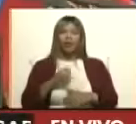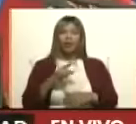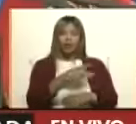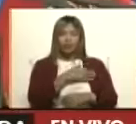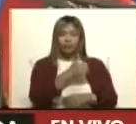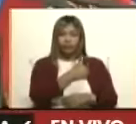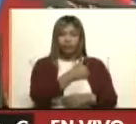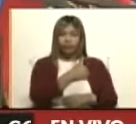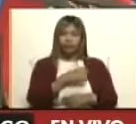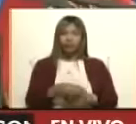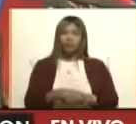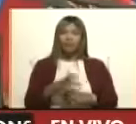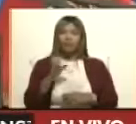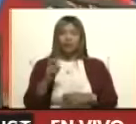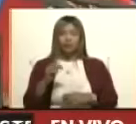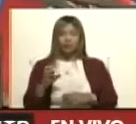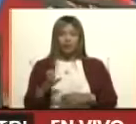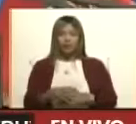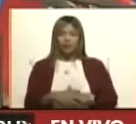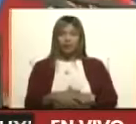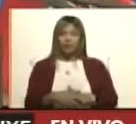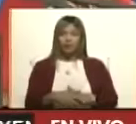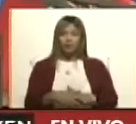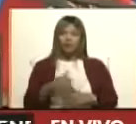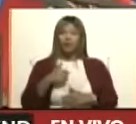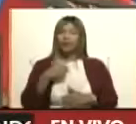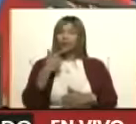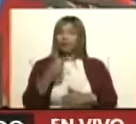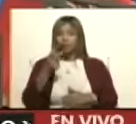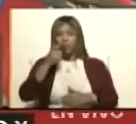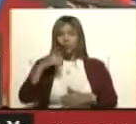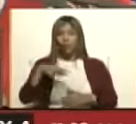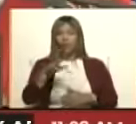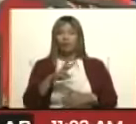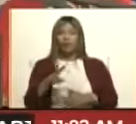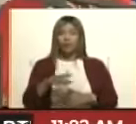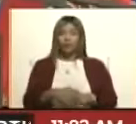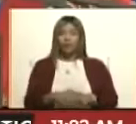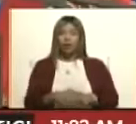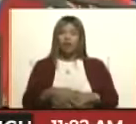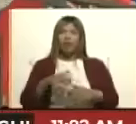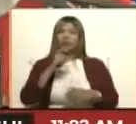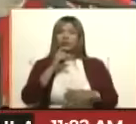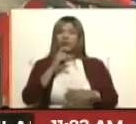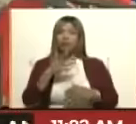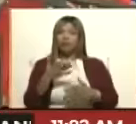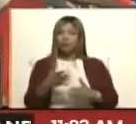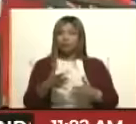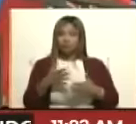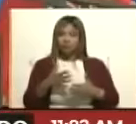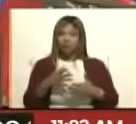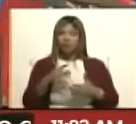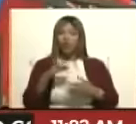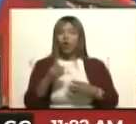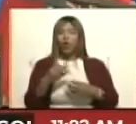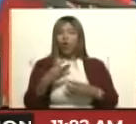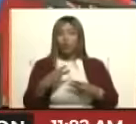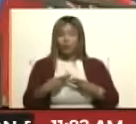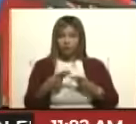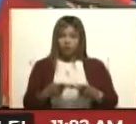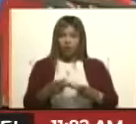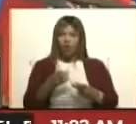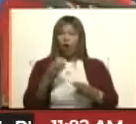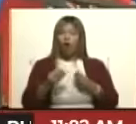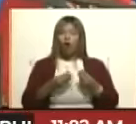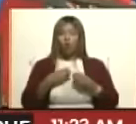rectores del Consejo Nacional Electoral diciéndole al pueblo de Venezuela cuál fue su voluntad, cómo se expresó, y